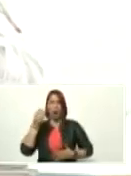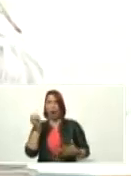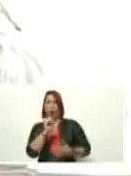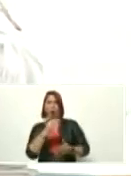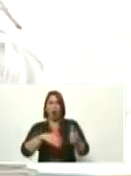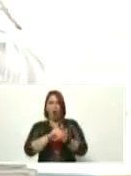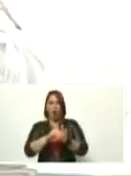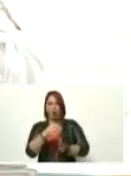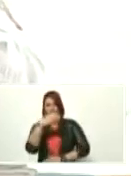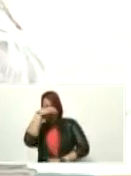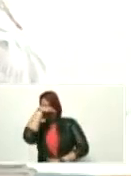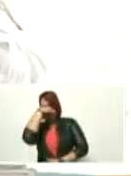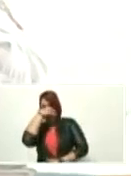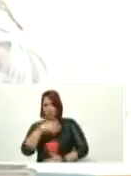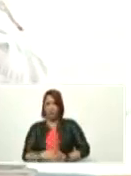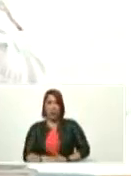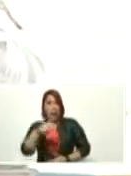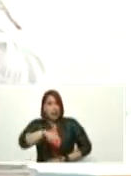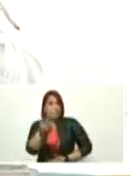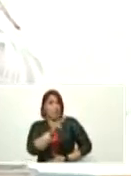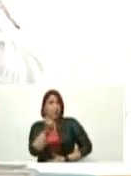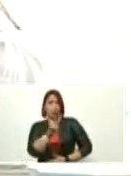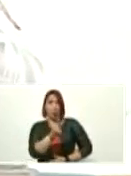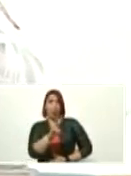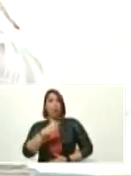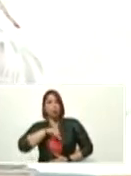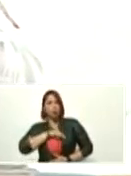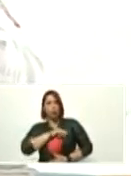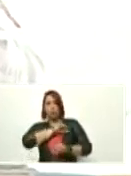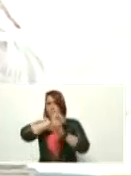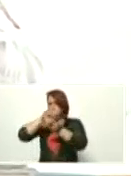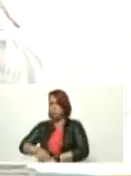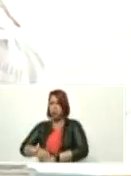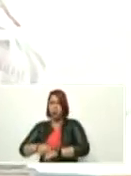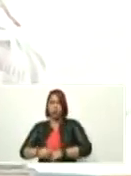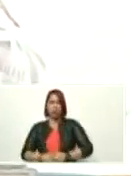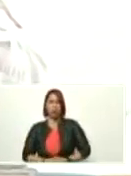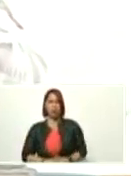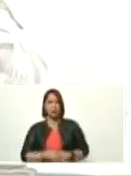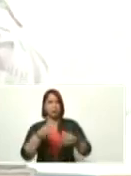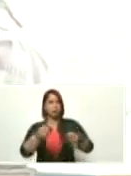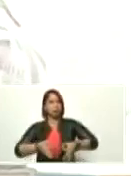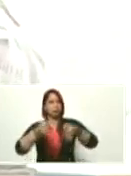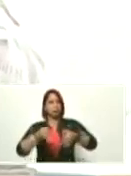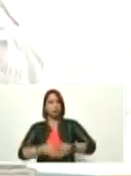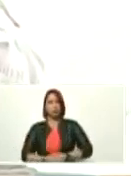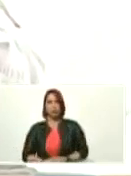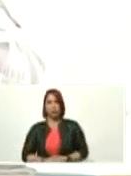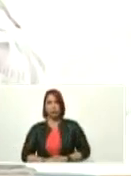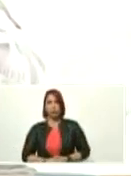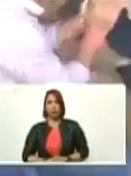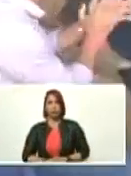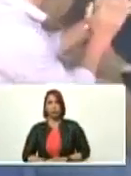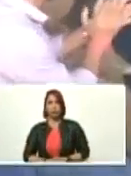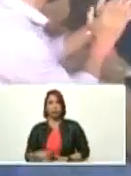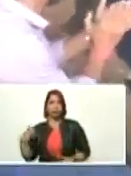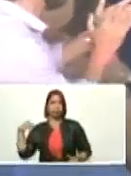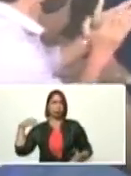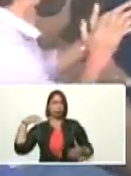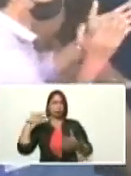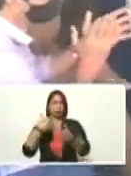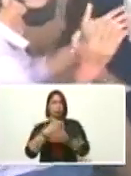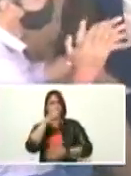del fascismo, que aquí en Venezuela los hemos derrotado consecutivamente a lo largo de estos años.